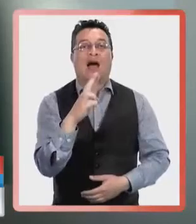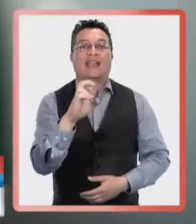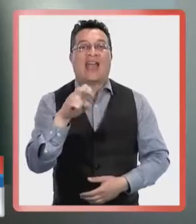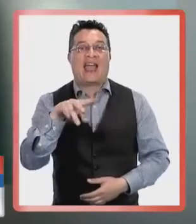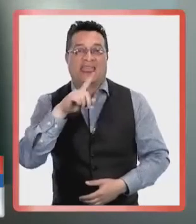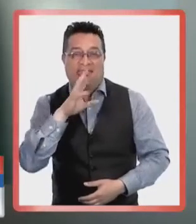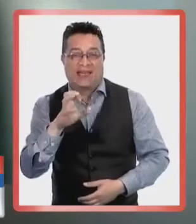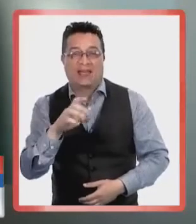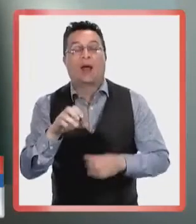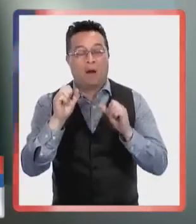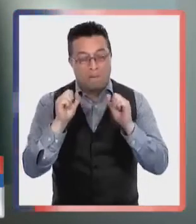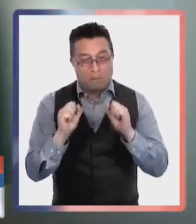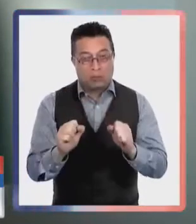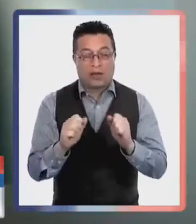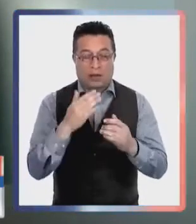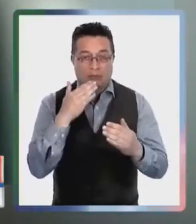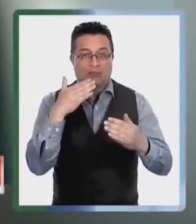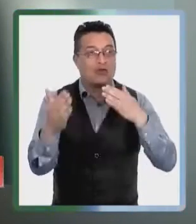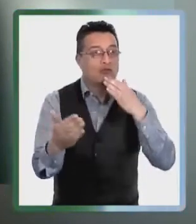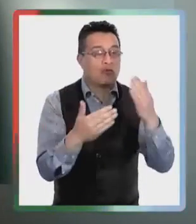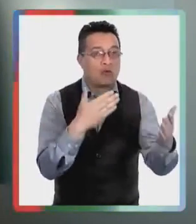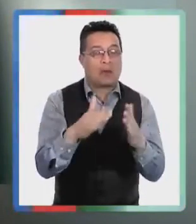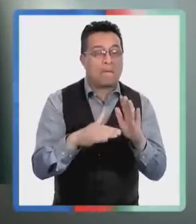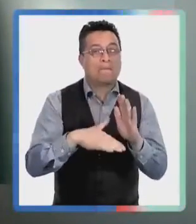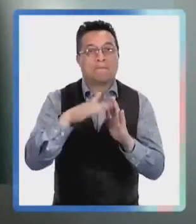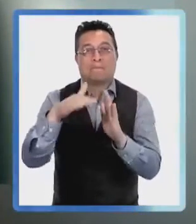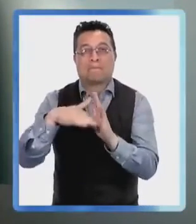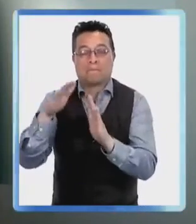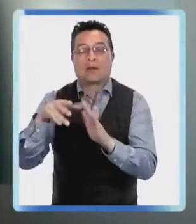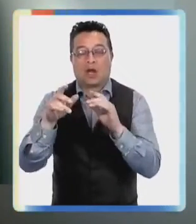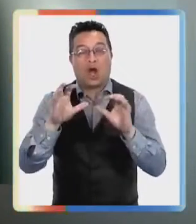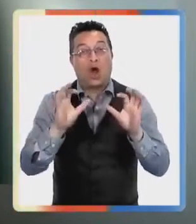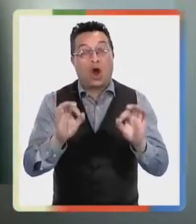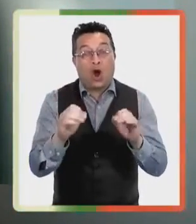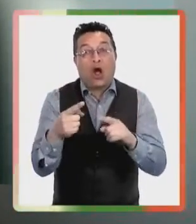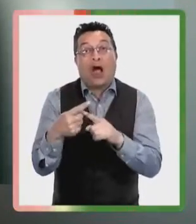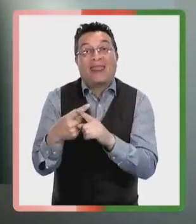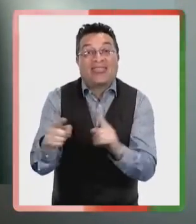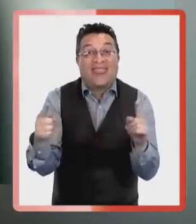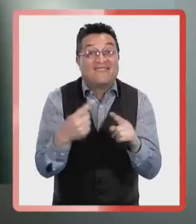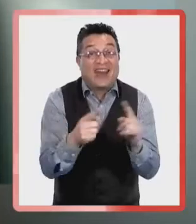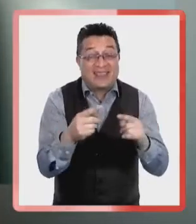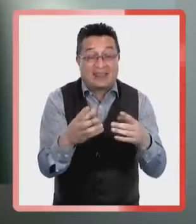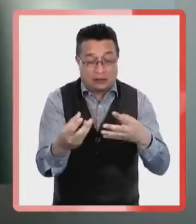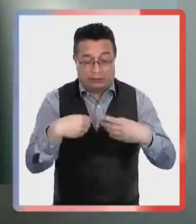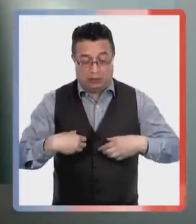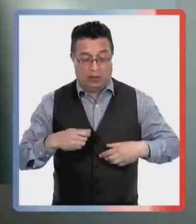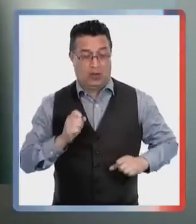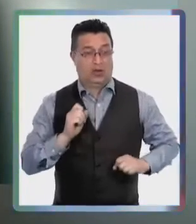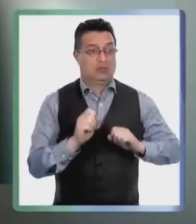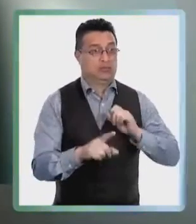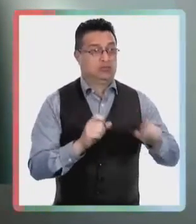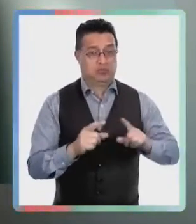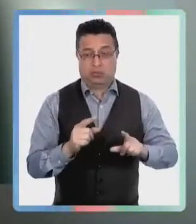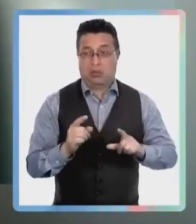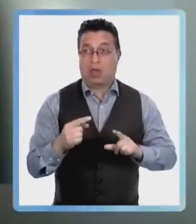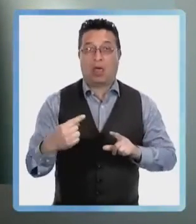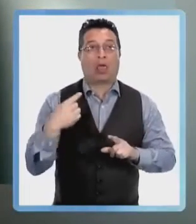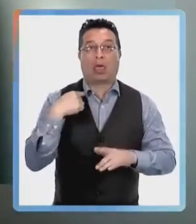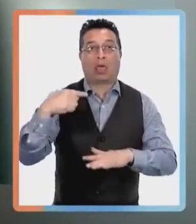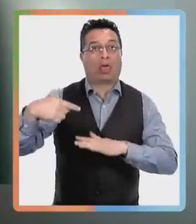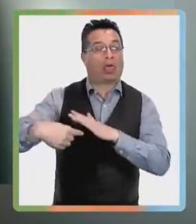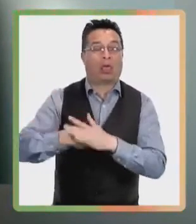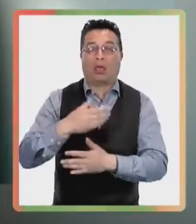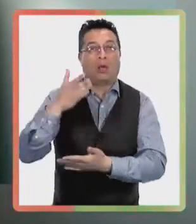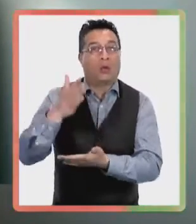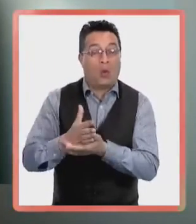sean capaces de transmitirse en mayor medida o que sean tan distintas que los anticuerpos que hemos formado por la vacuna o por